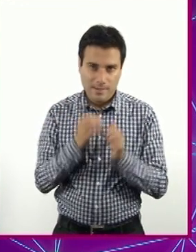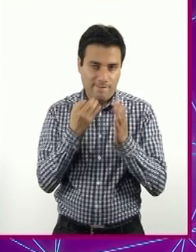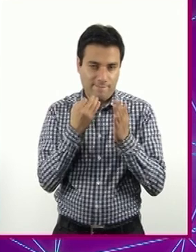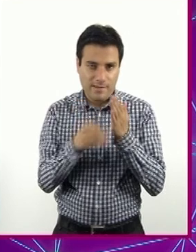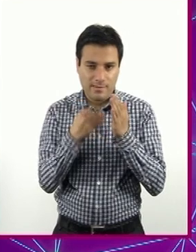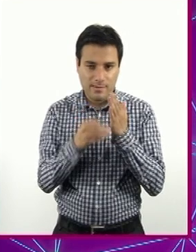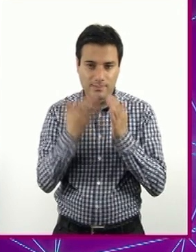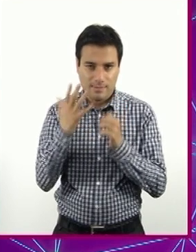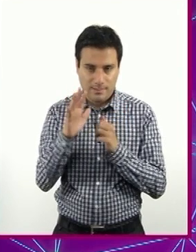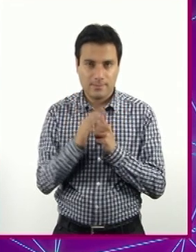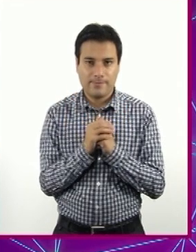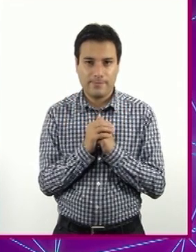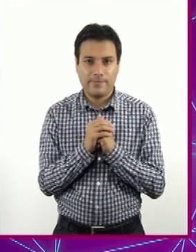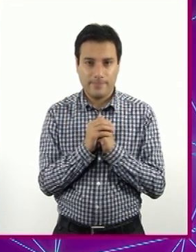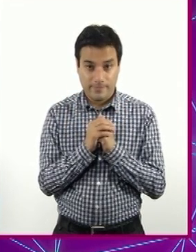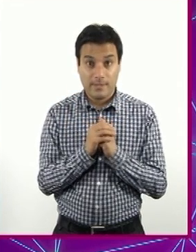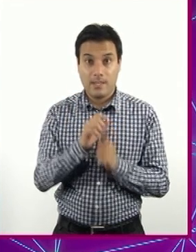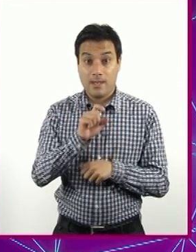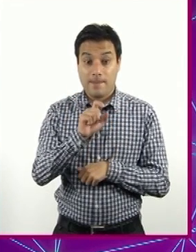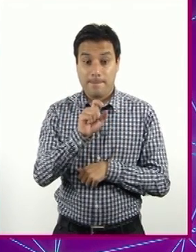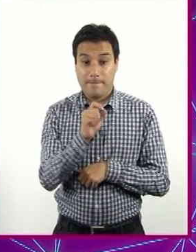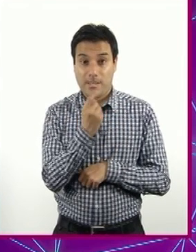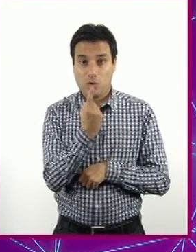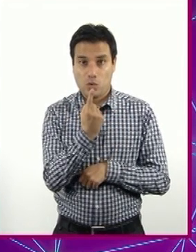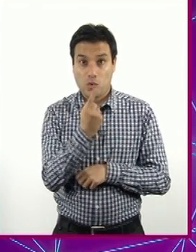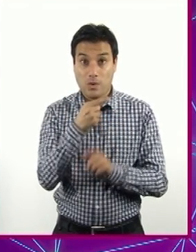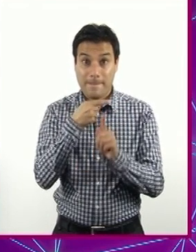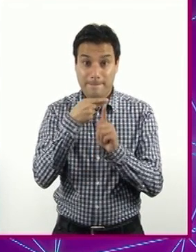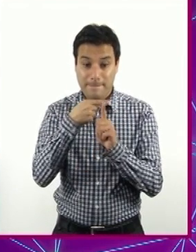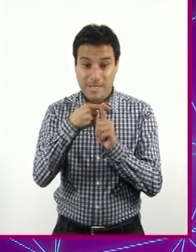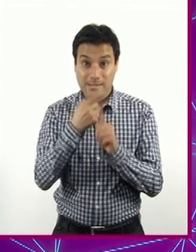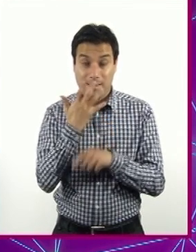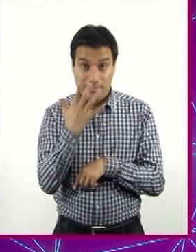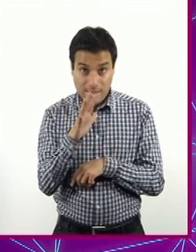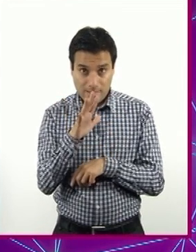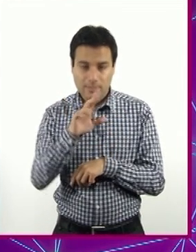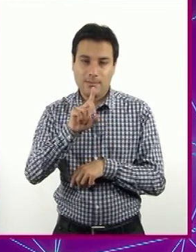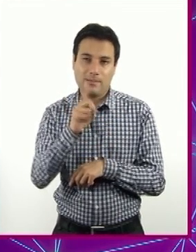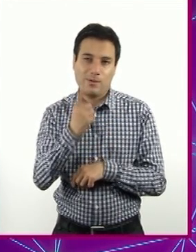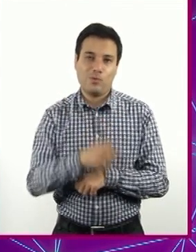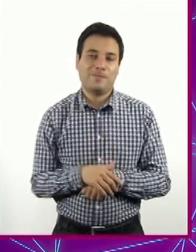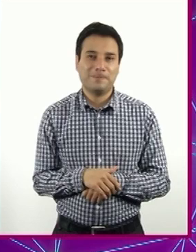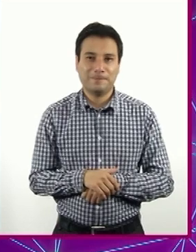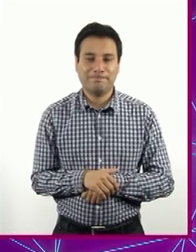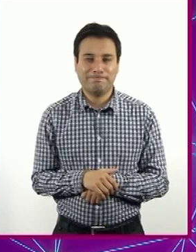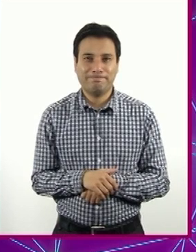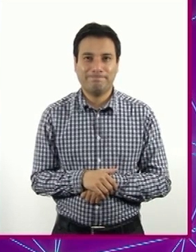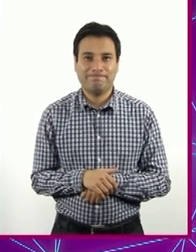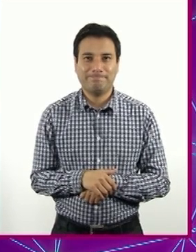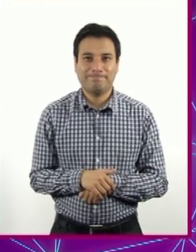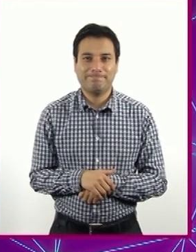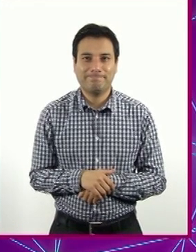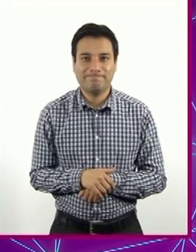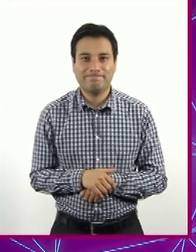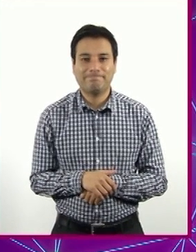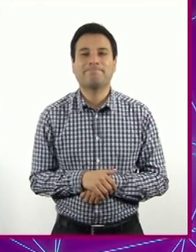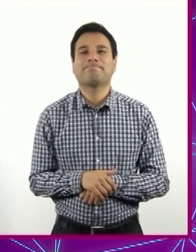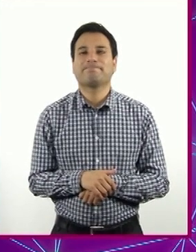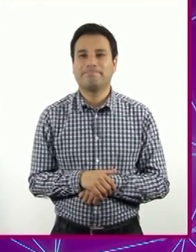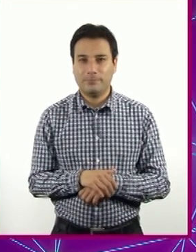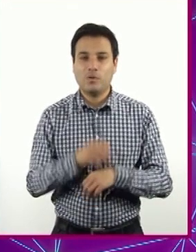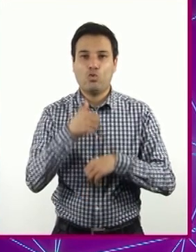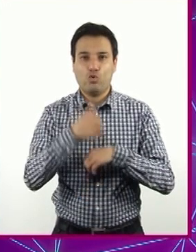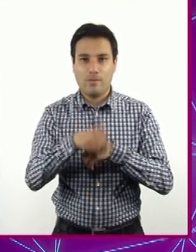tanto, sumamos 21 más 10 y obtenemos 31. El quinto término de